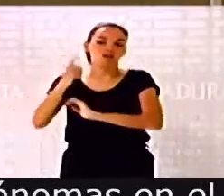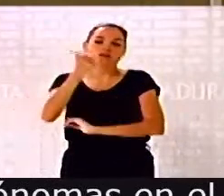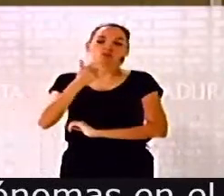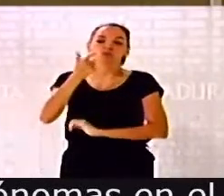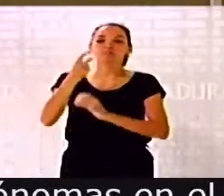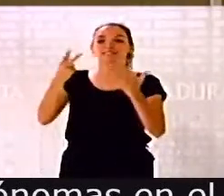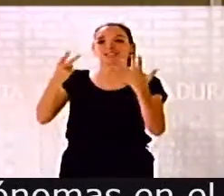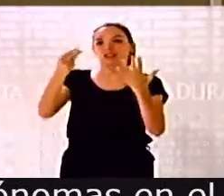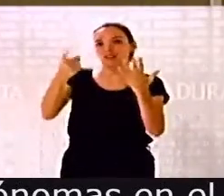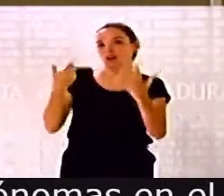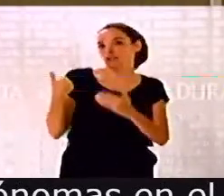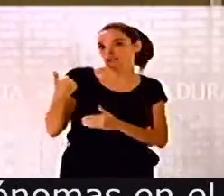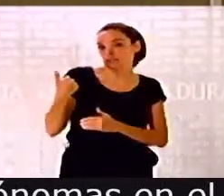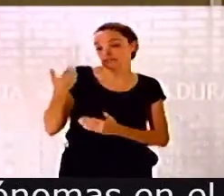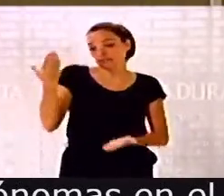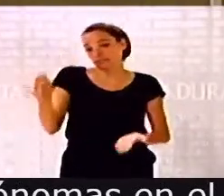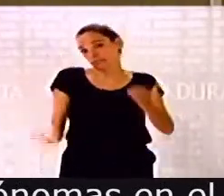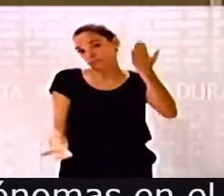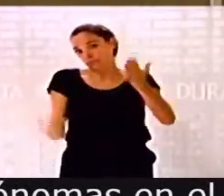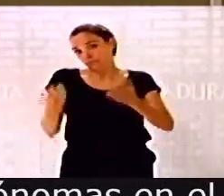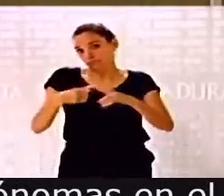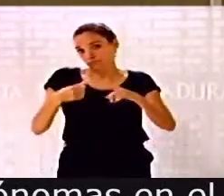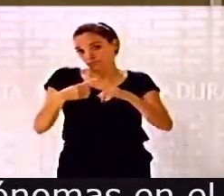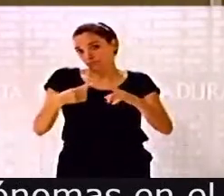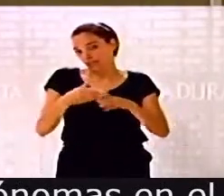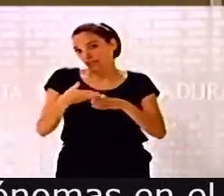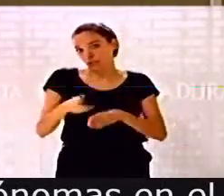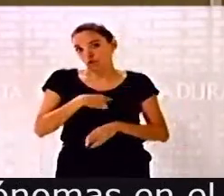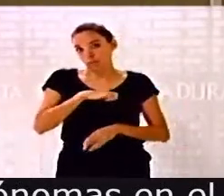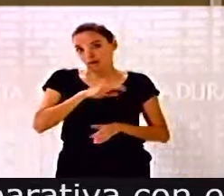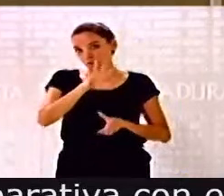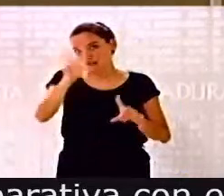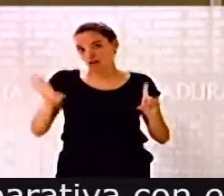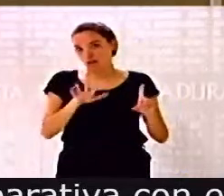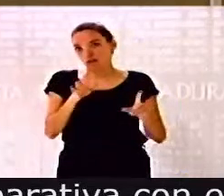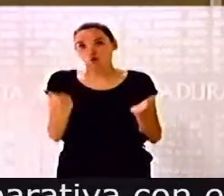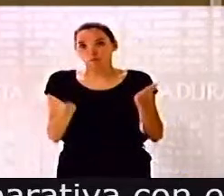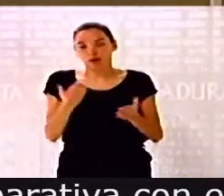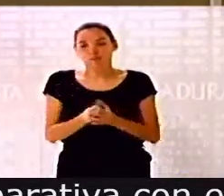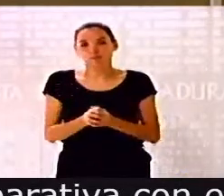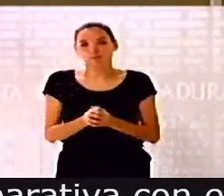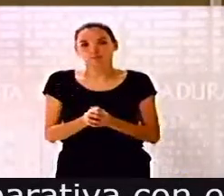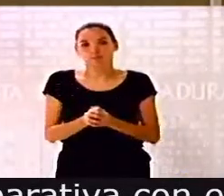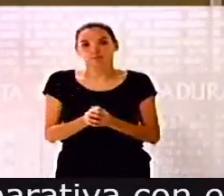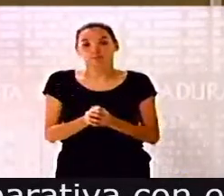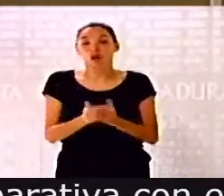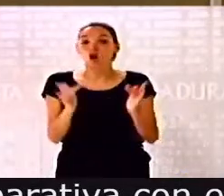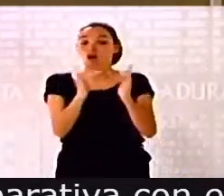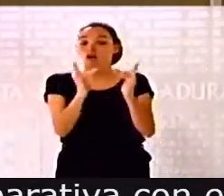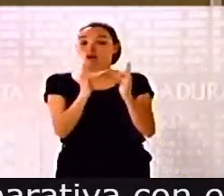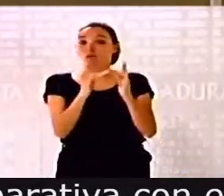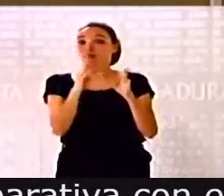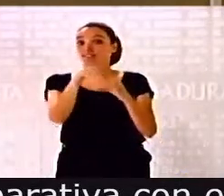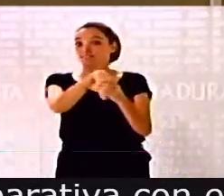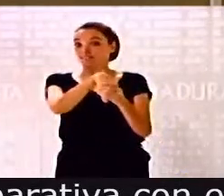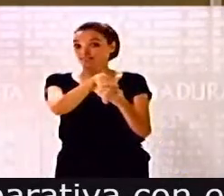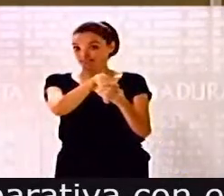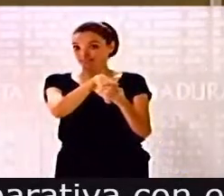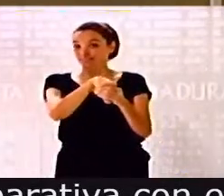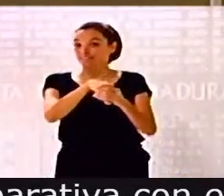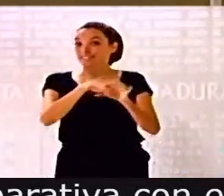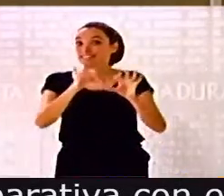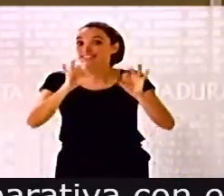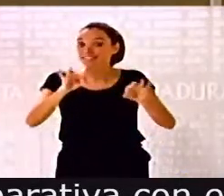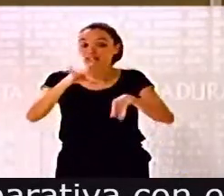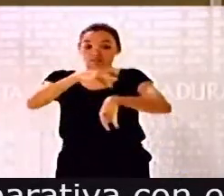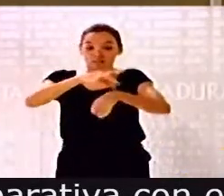comparativa con el resto de España. Y el porcentaje de camas ocupadas, de camas COVID ocupadas